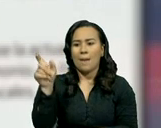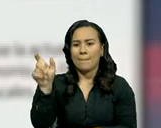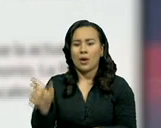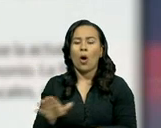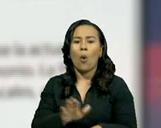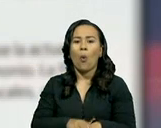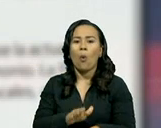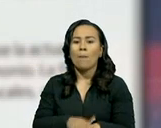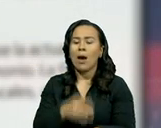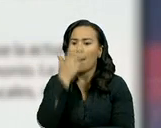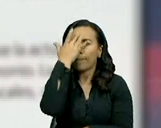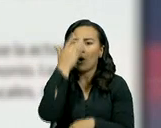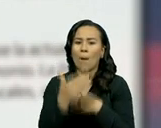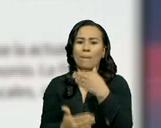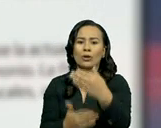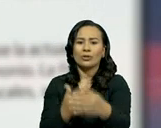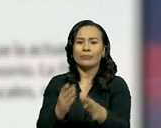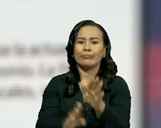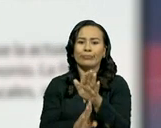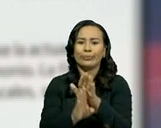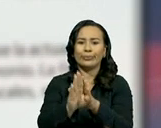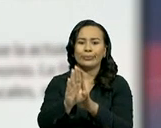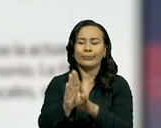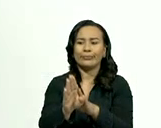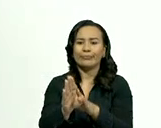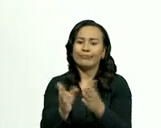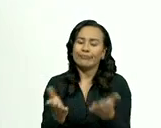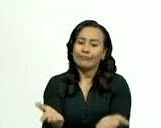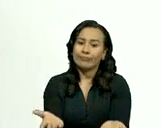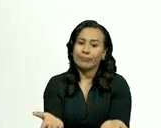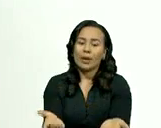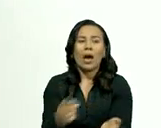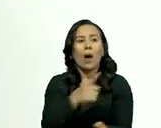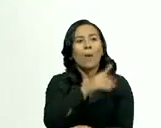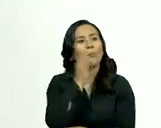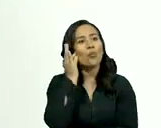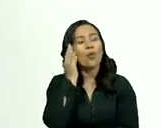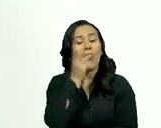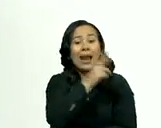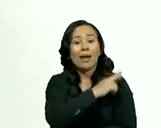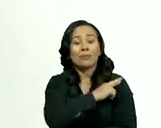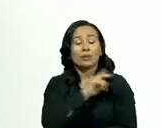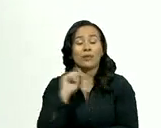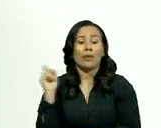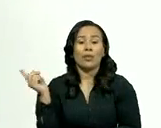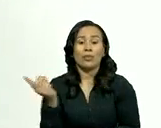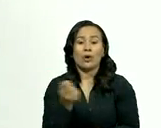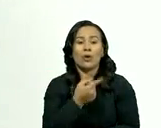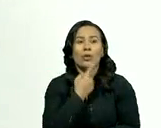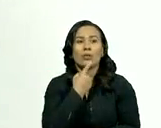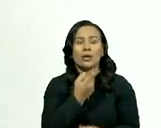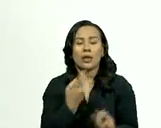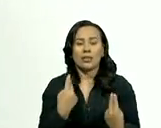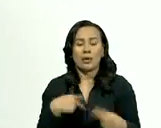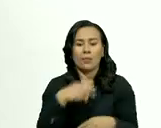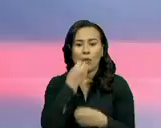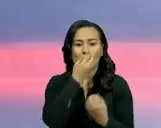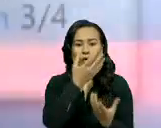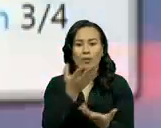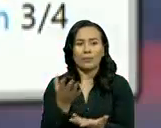responsable de que el proceso no se desarrolle como exige la ley. Diana Salazar, titular de este organismo de control, también se manifestó al